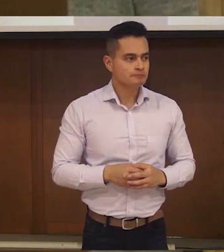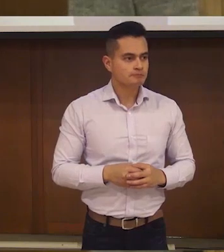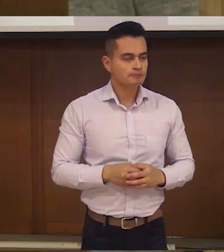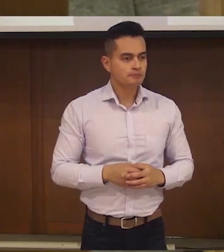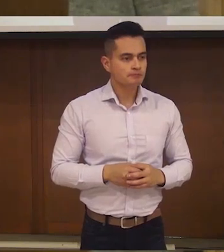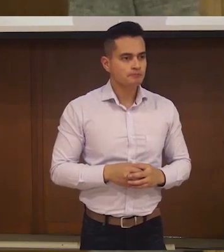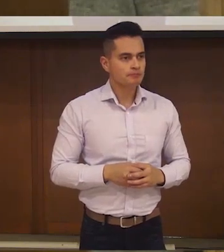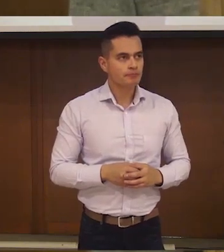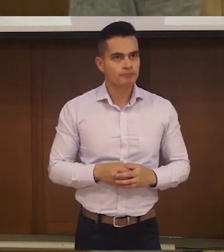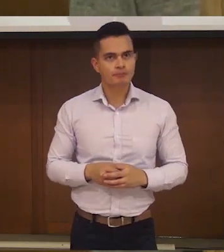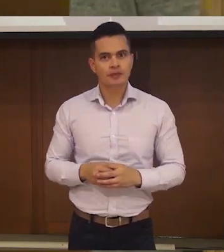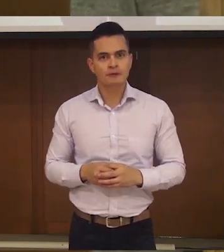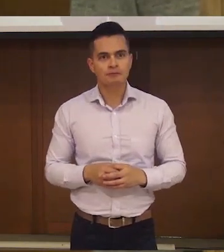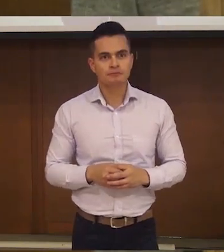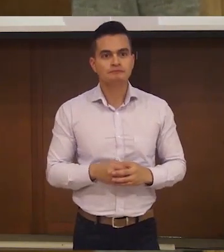Trabajar con la